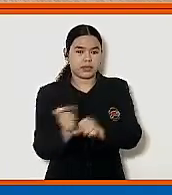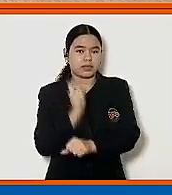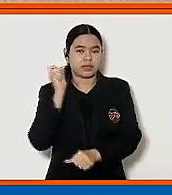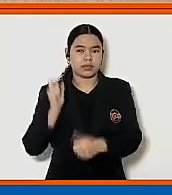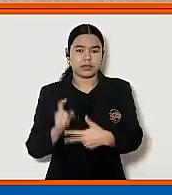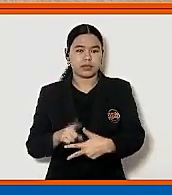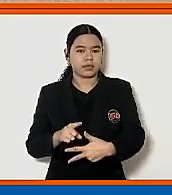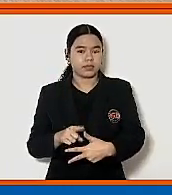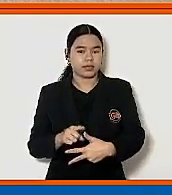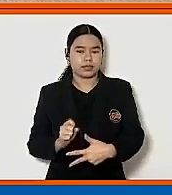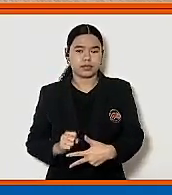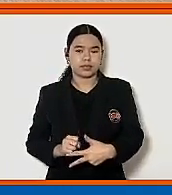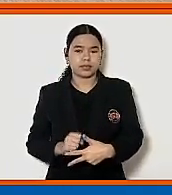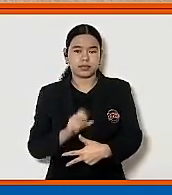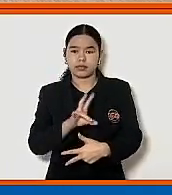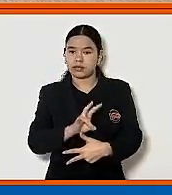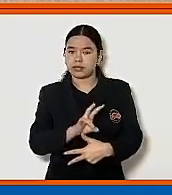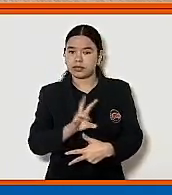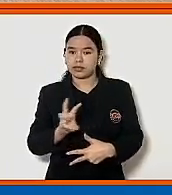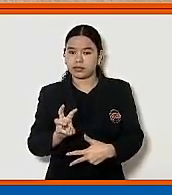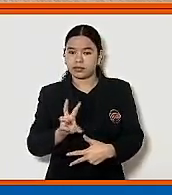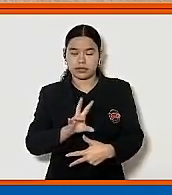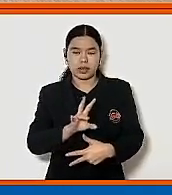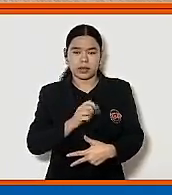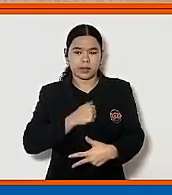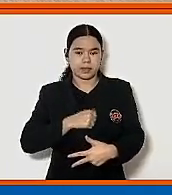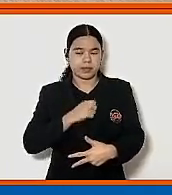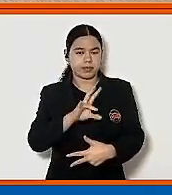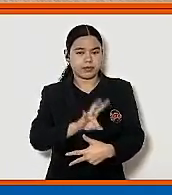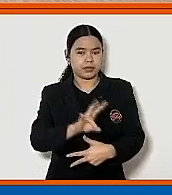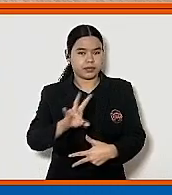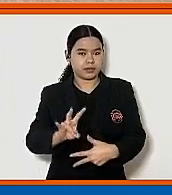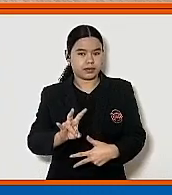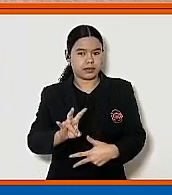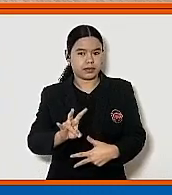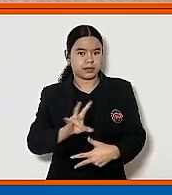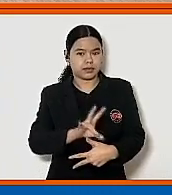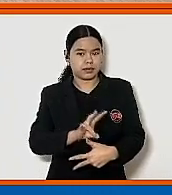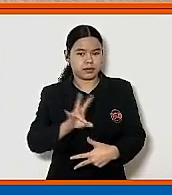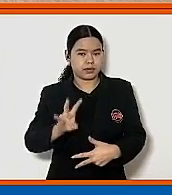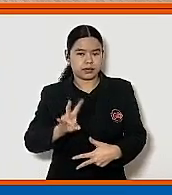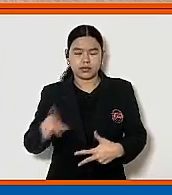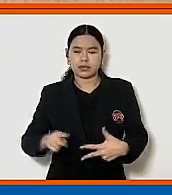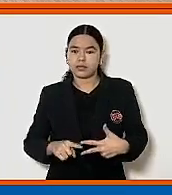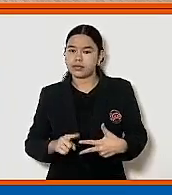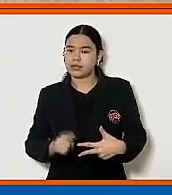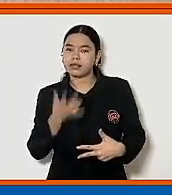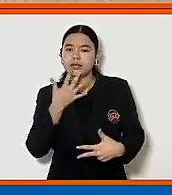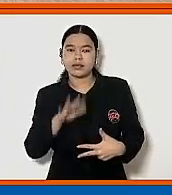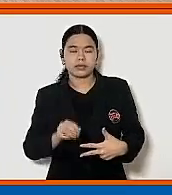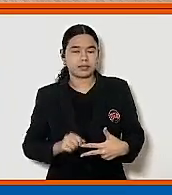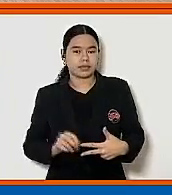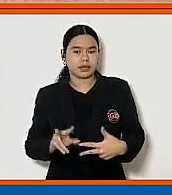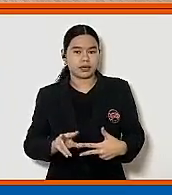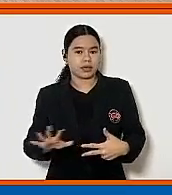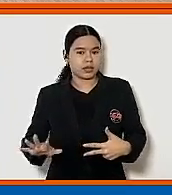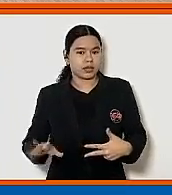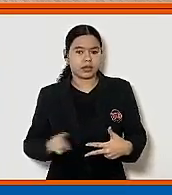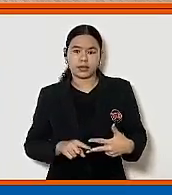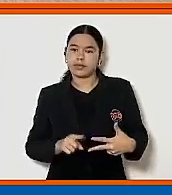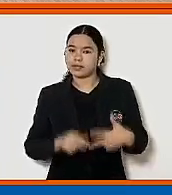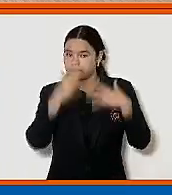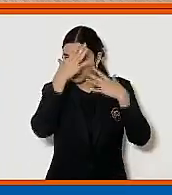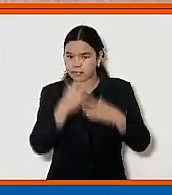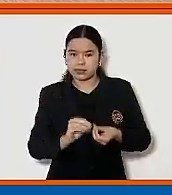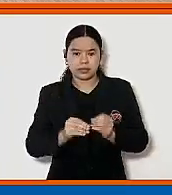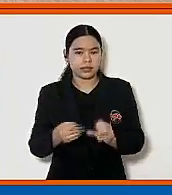es el 77. Segundo número ganador, suerte. 35, tercer y